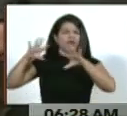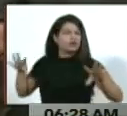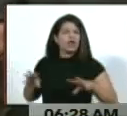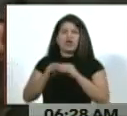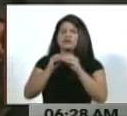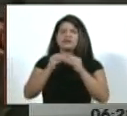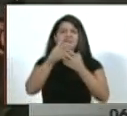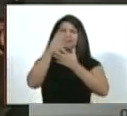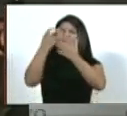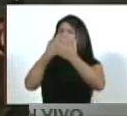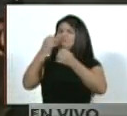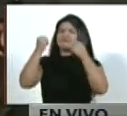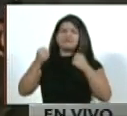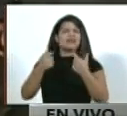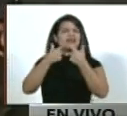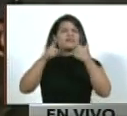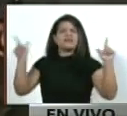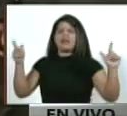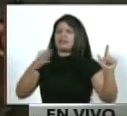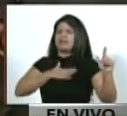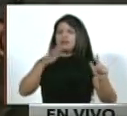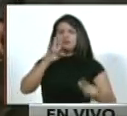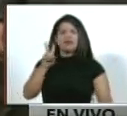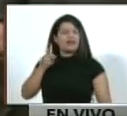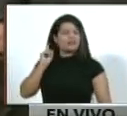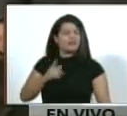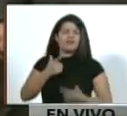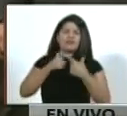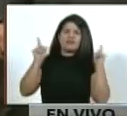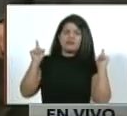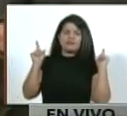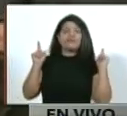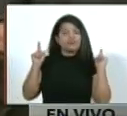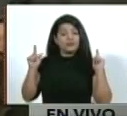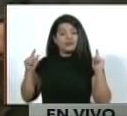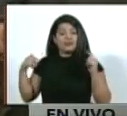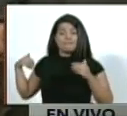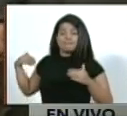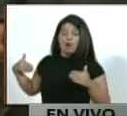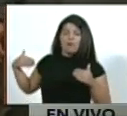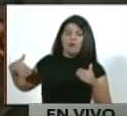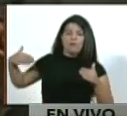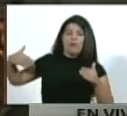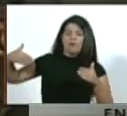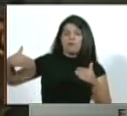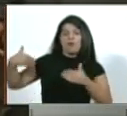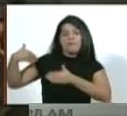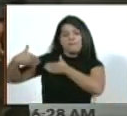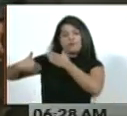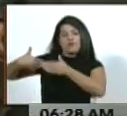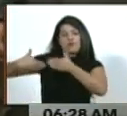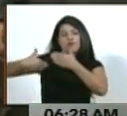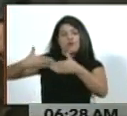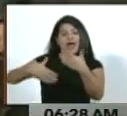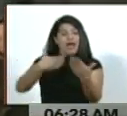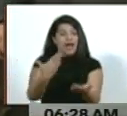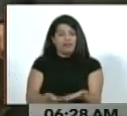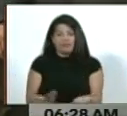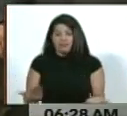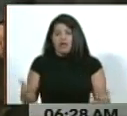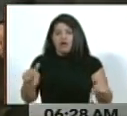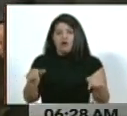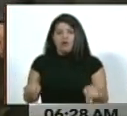dijimos libertad. Y comenzó ese proceso, largo proceso, que nos ha llevado